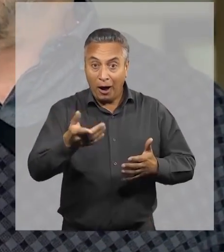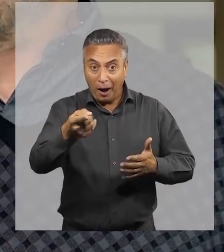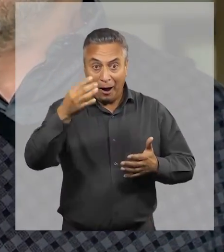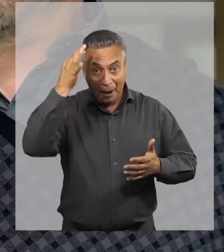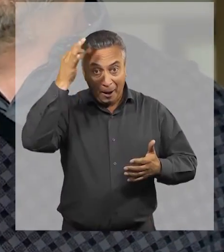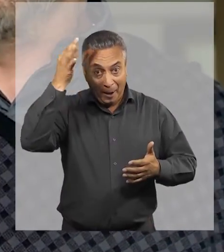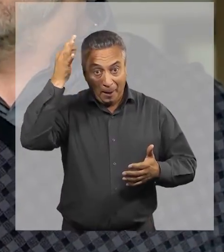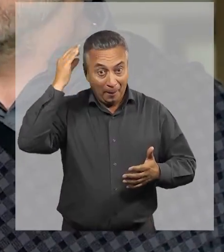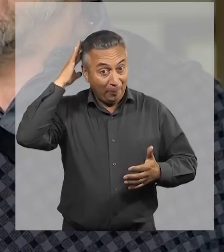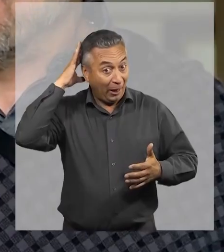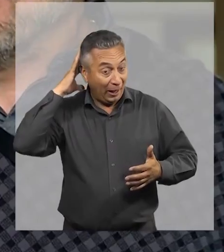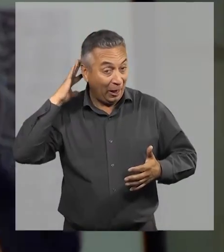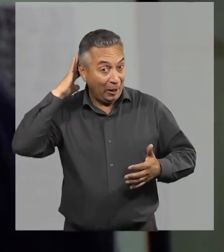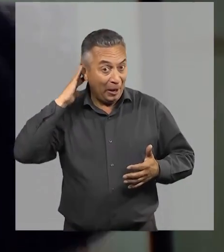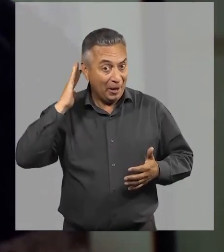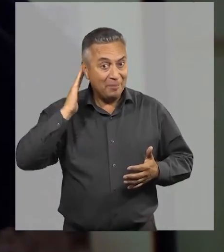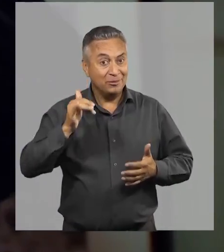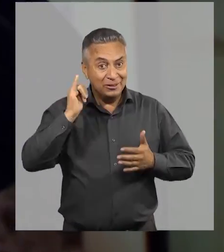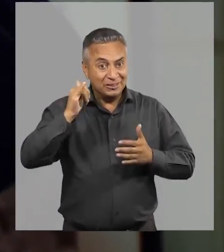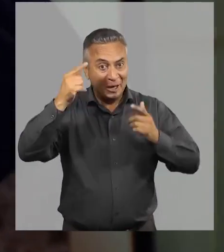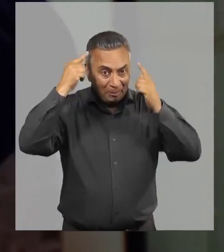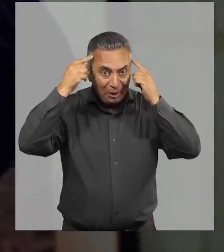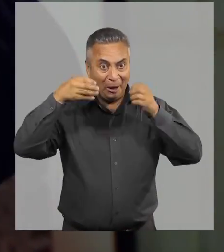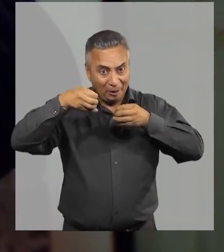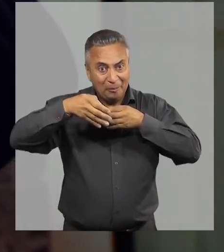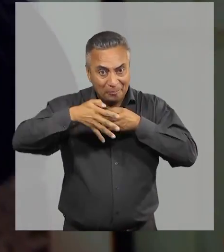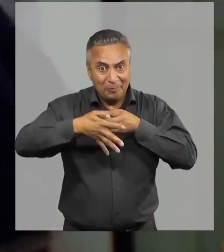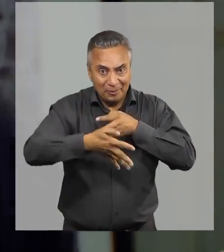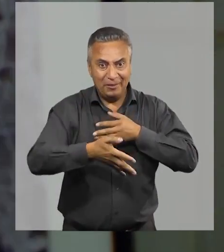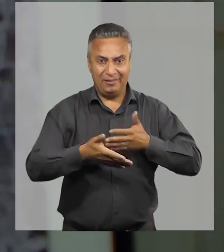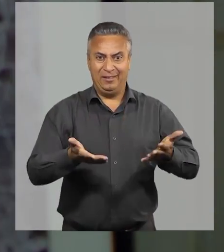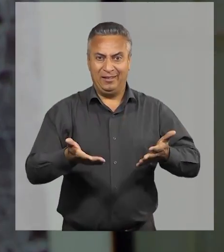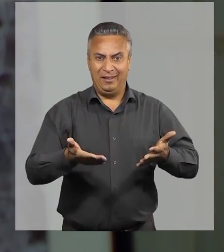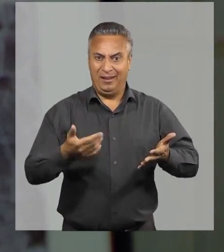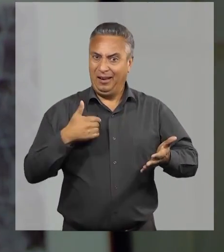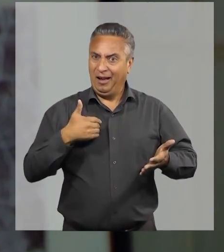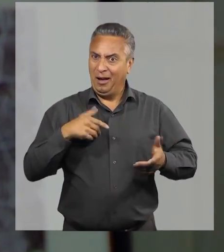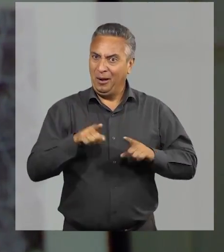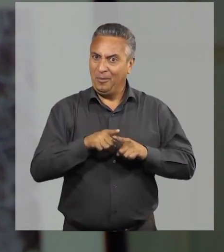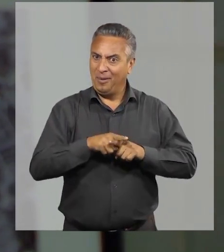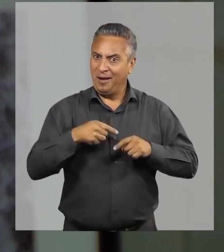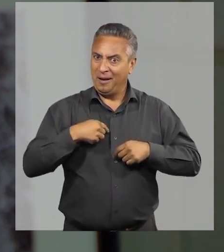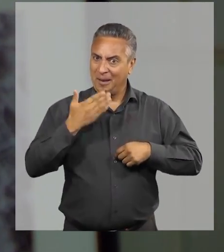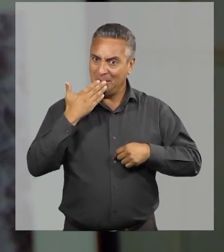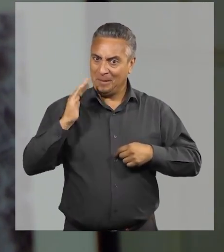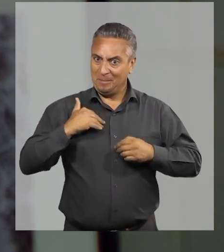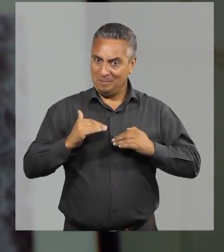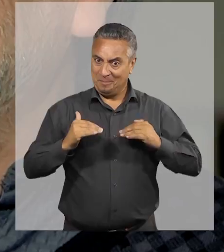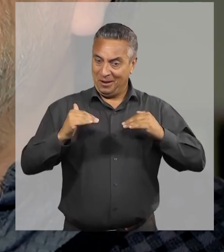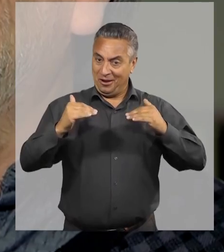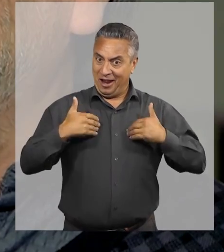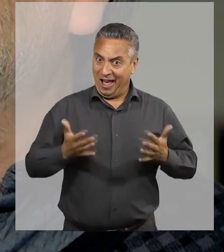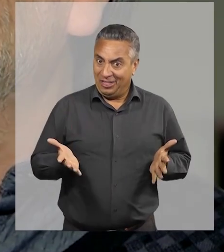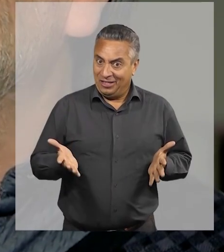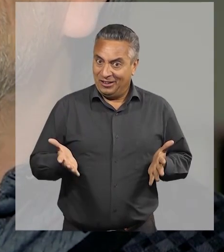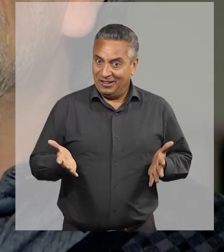¿Qué pasa? Te está saliendo pelo. Está saliendo pelo, increíble, me está saliendo pelo. ¿Será que me estoy mejorando?